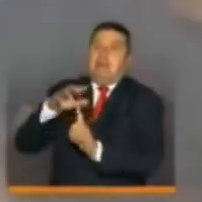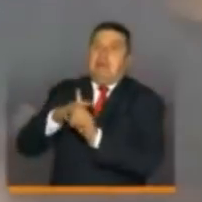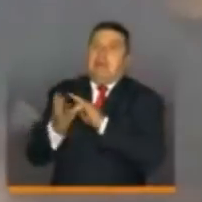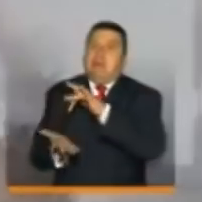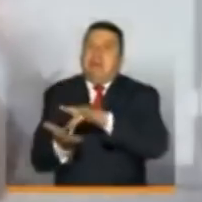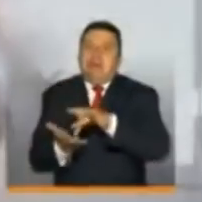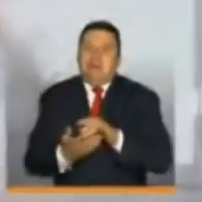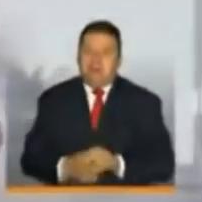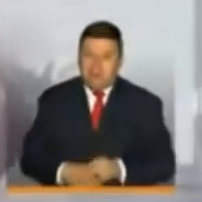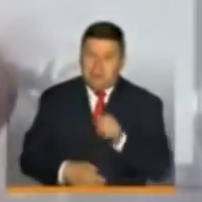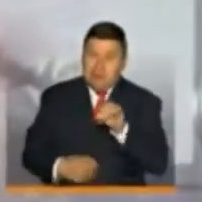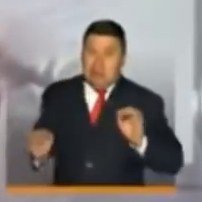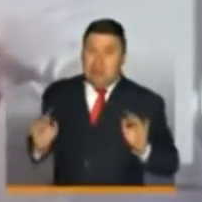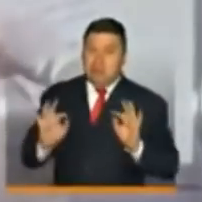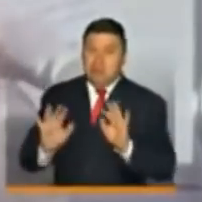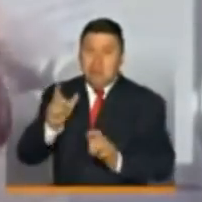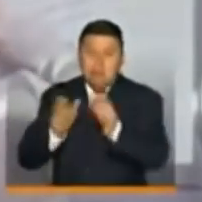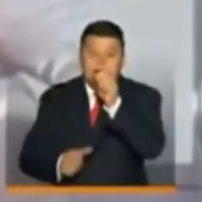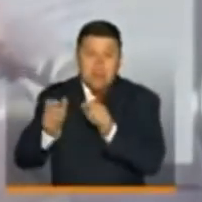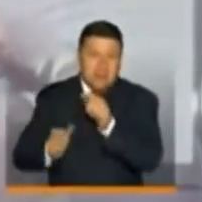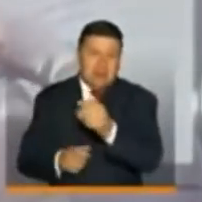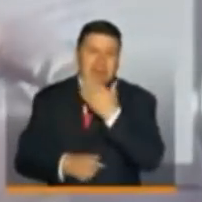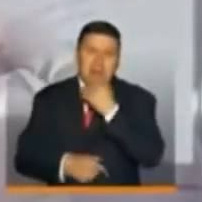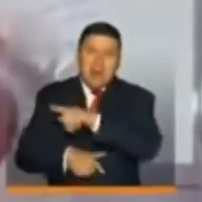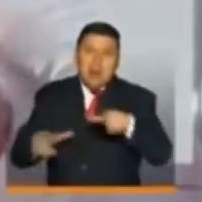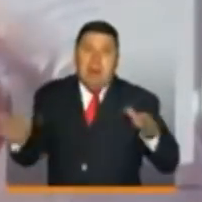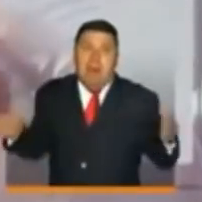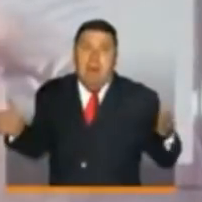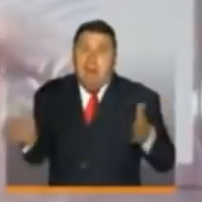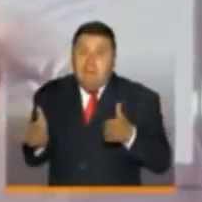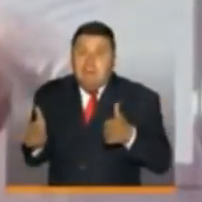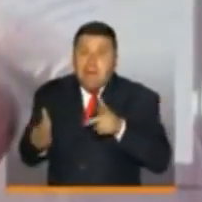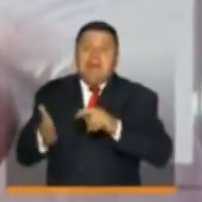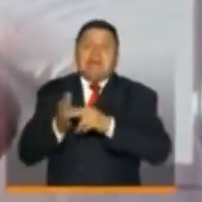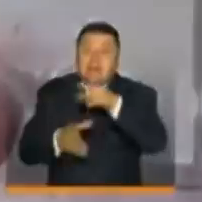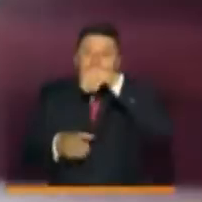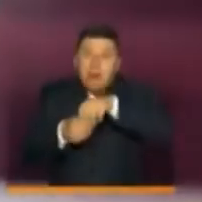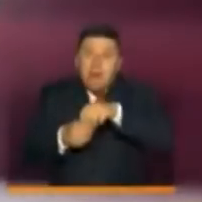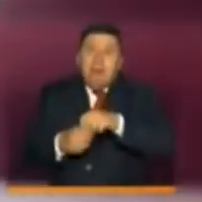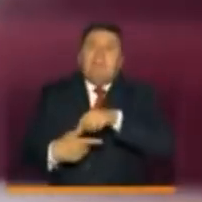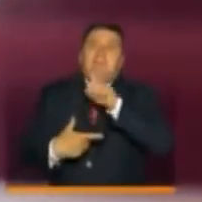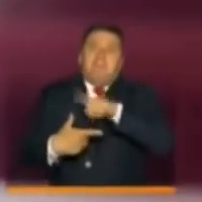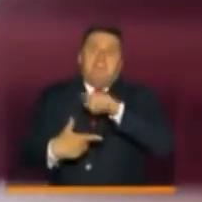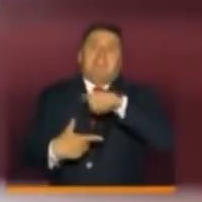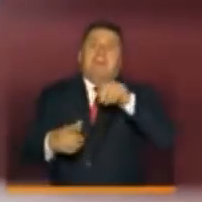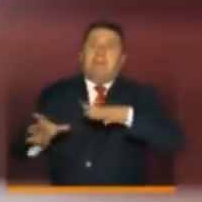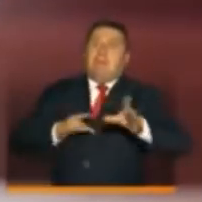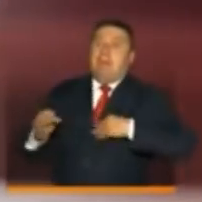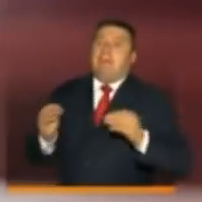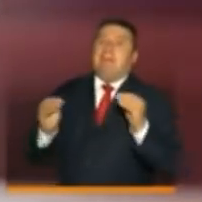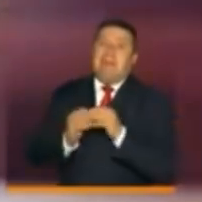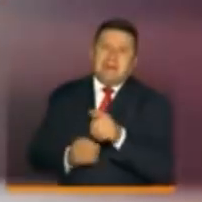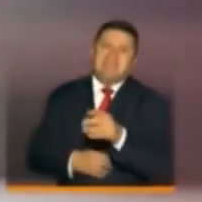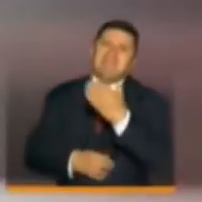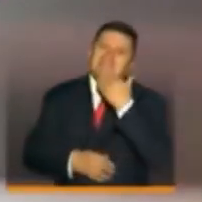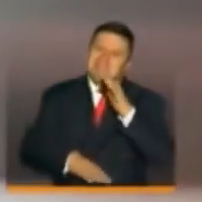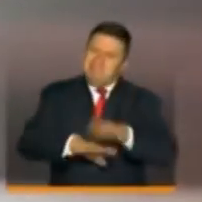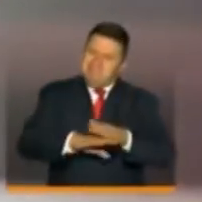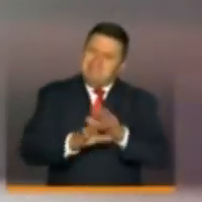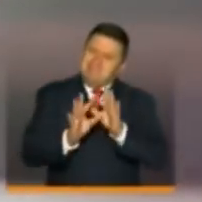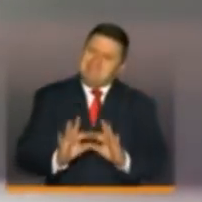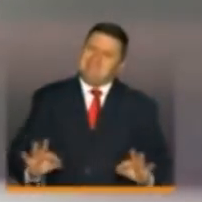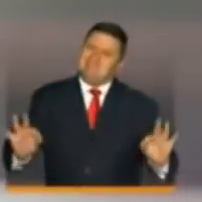participantes. Las aglomeraciones de personas en lugares cerrados aumentan significativamente el riesgo de contagio. Por esta razón,